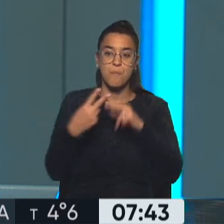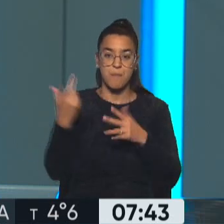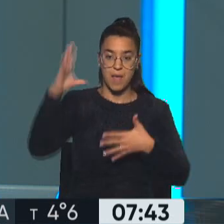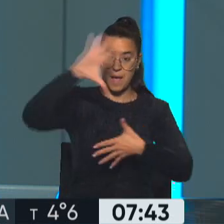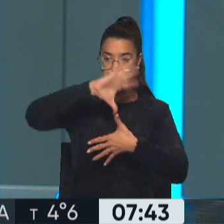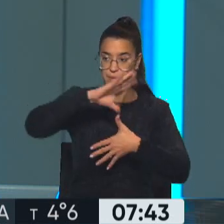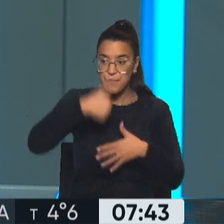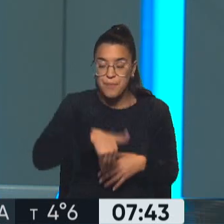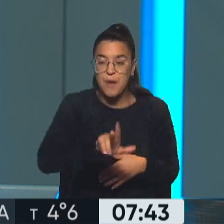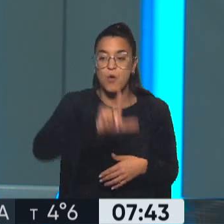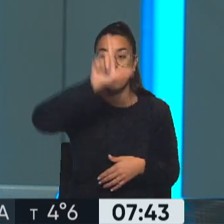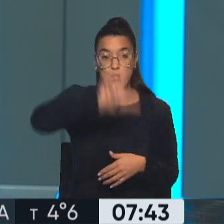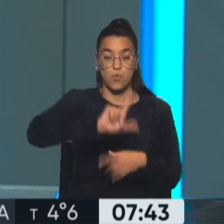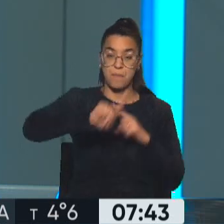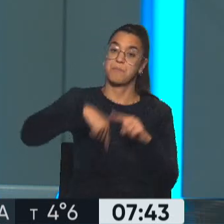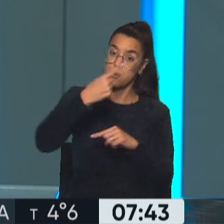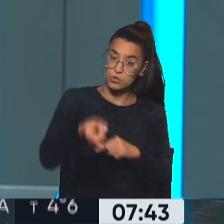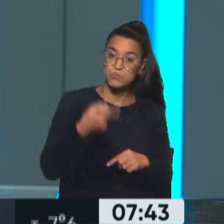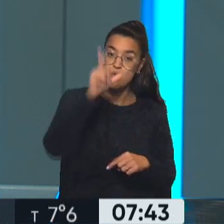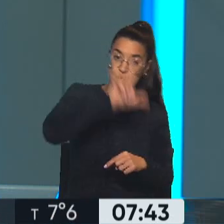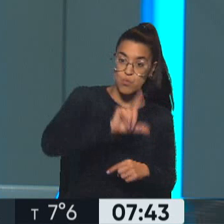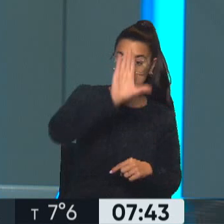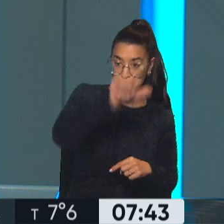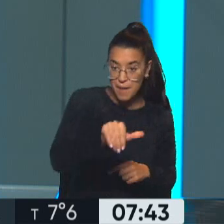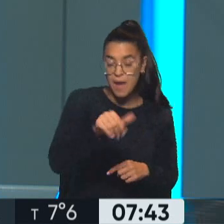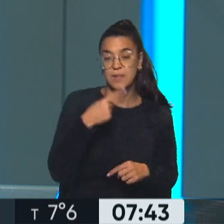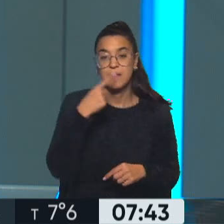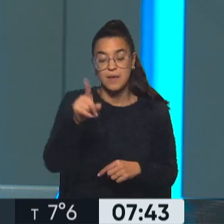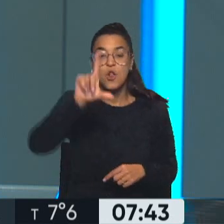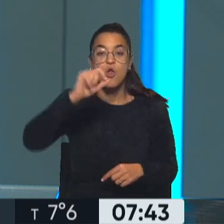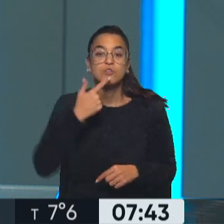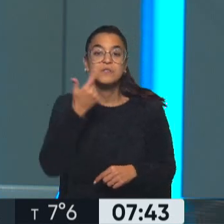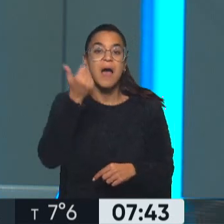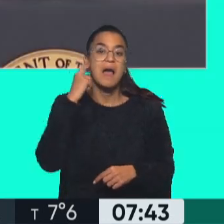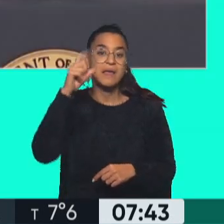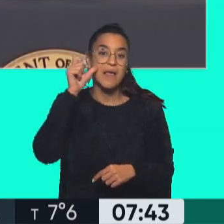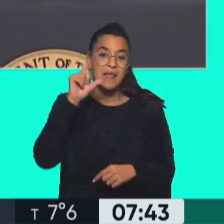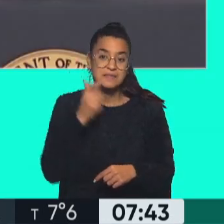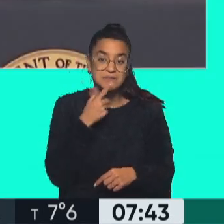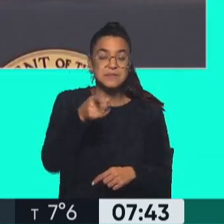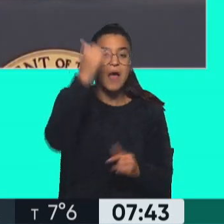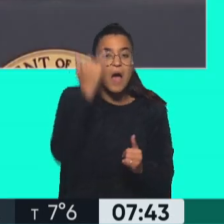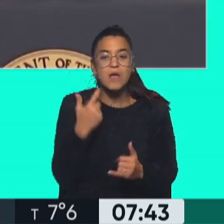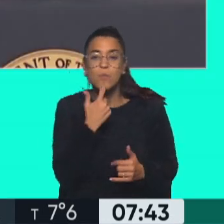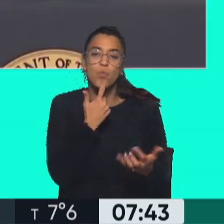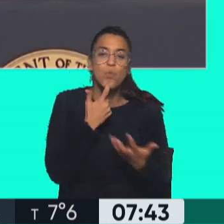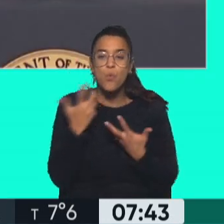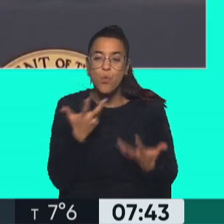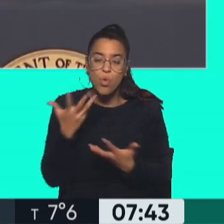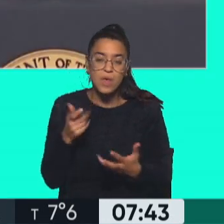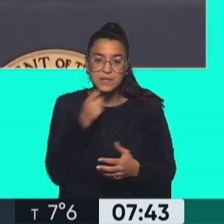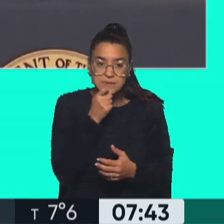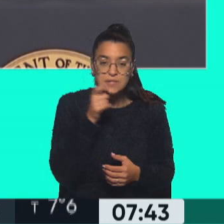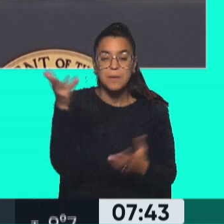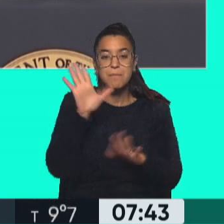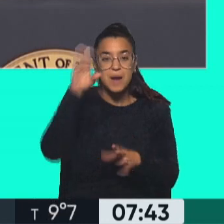que va a empezar el lunes que viene, lunes y martes en Los Ángeles. Hubo alguna incertidumbre sobre si iba o no